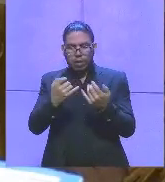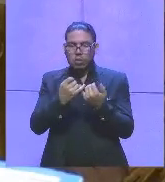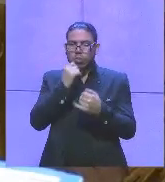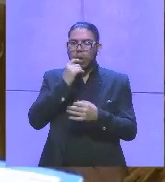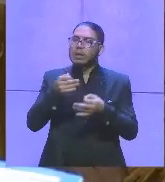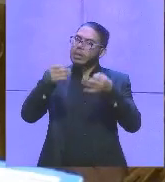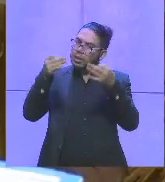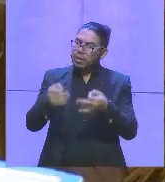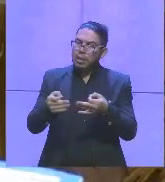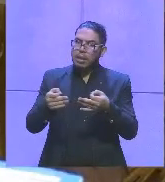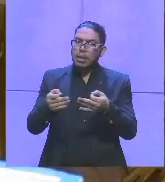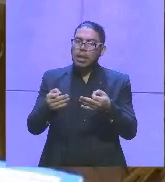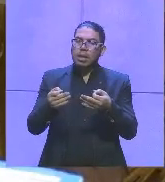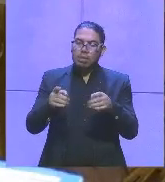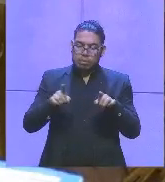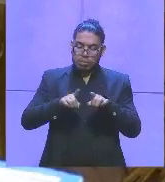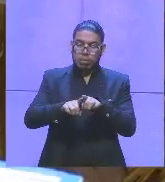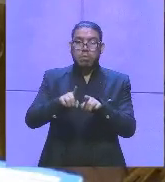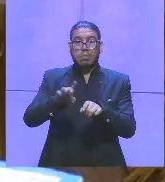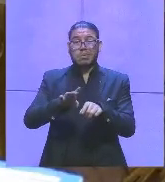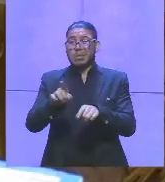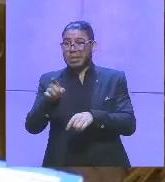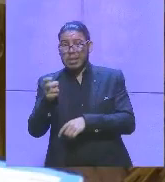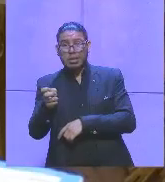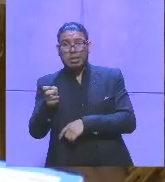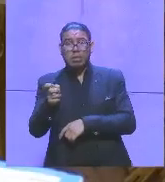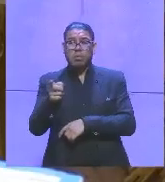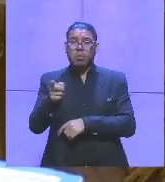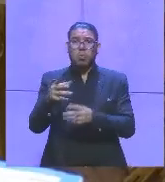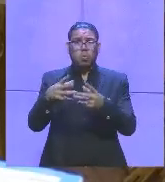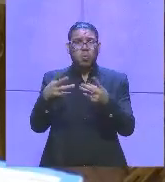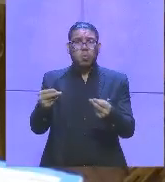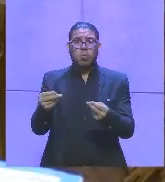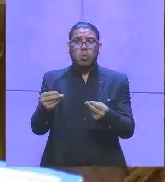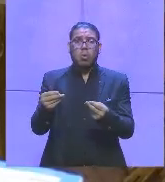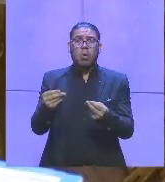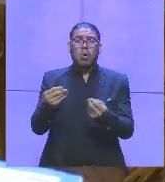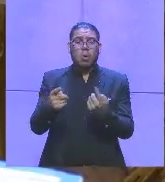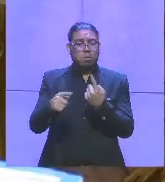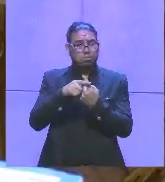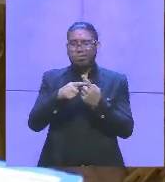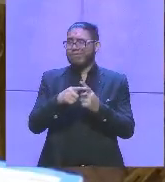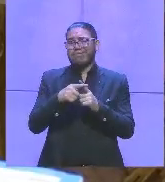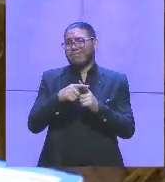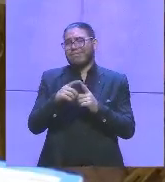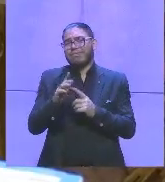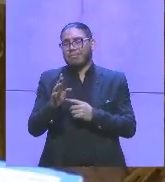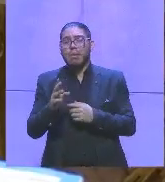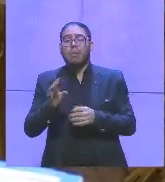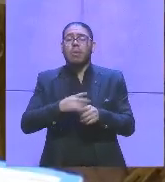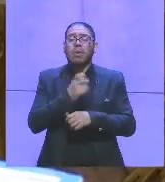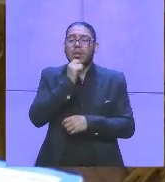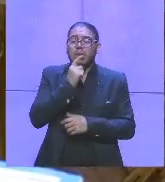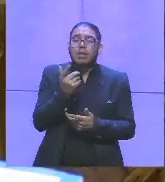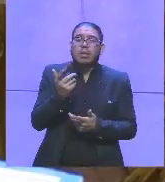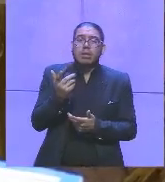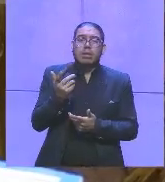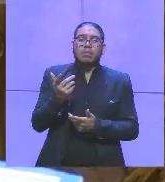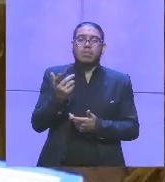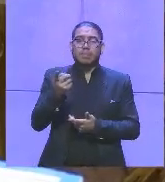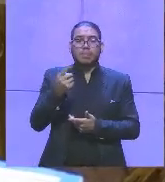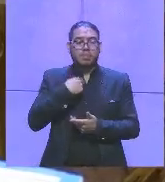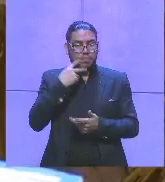legalidad, por lo cual no fue la solución óptima. Un poco lo que nos decía el doctor Abreu. También aquí vamos a